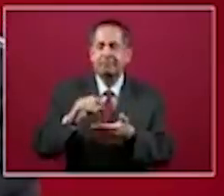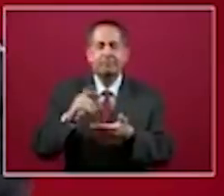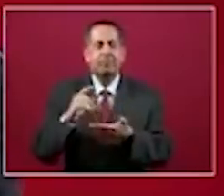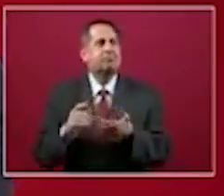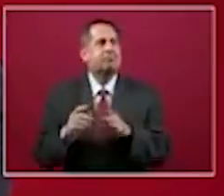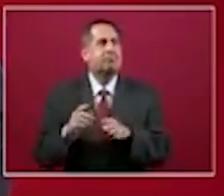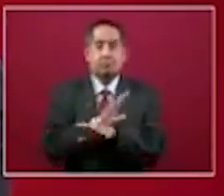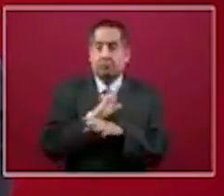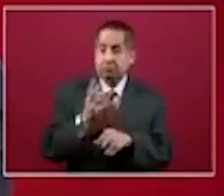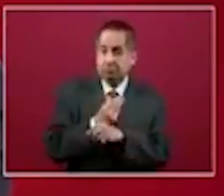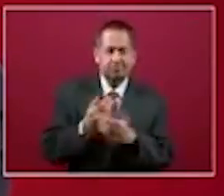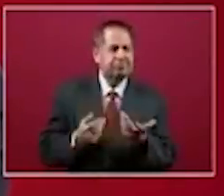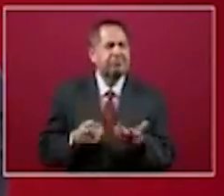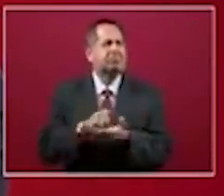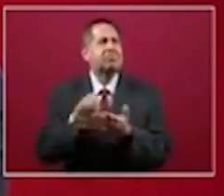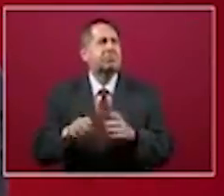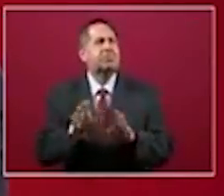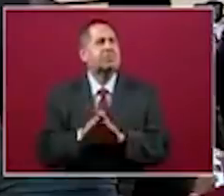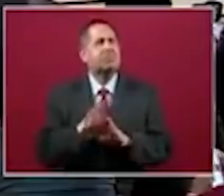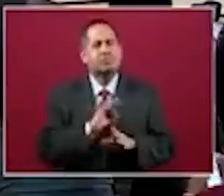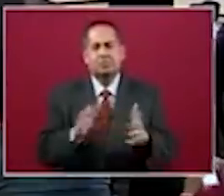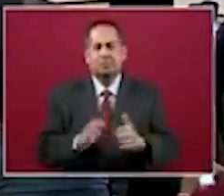son como 10